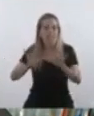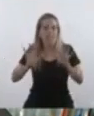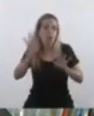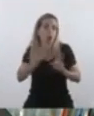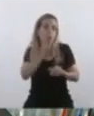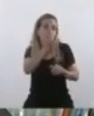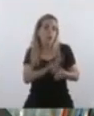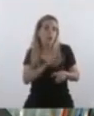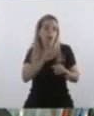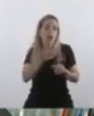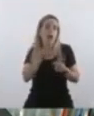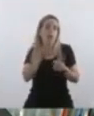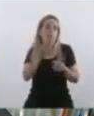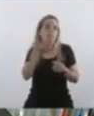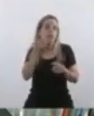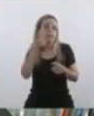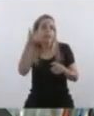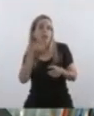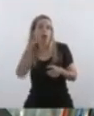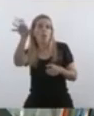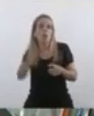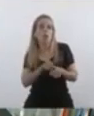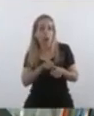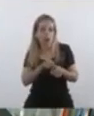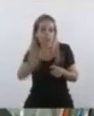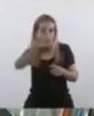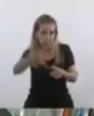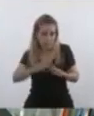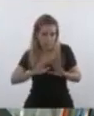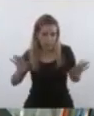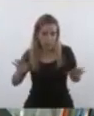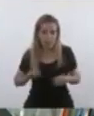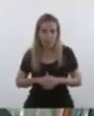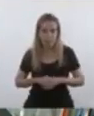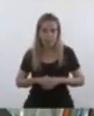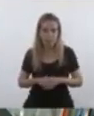lugar del local de comidas.